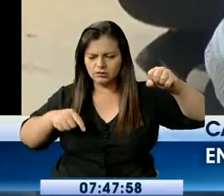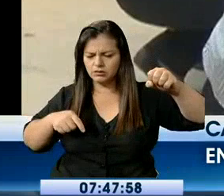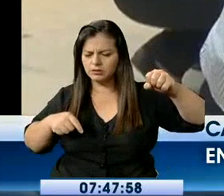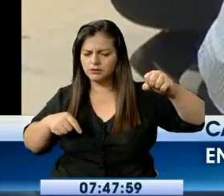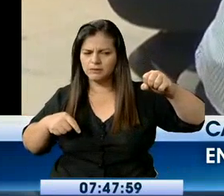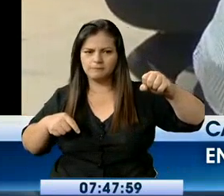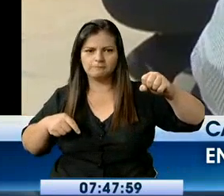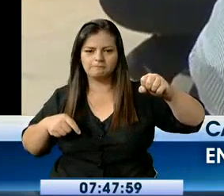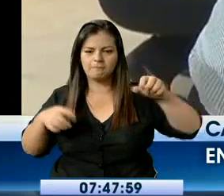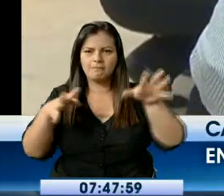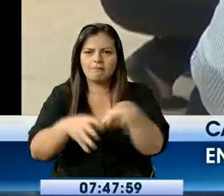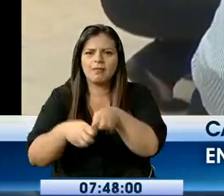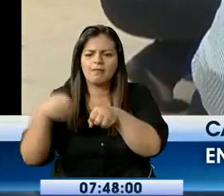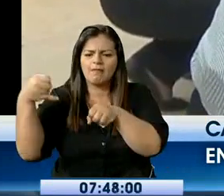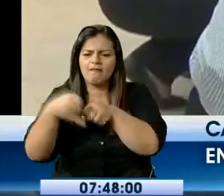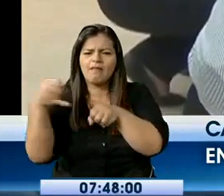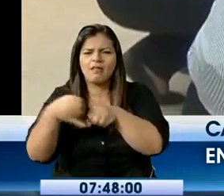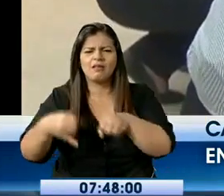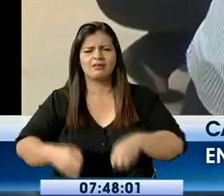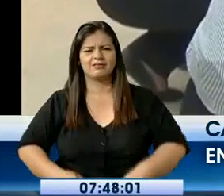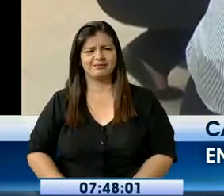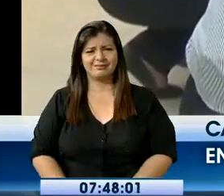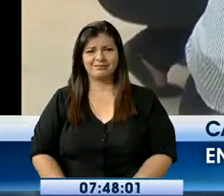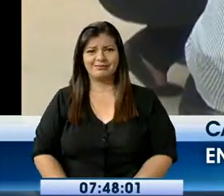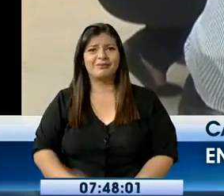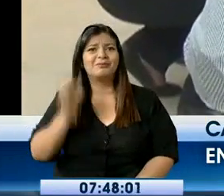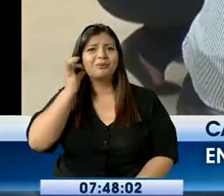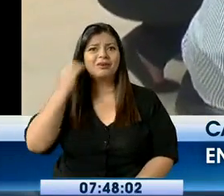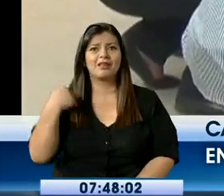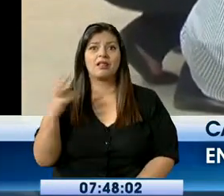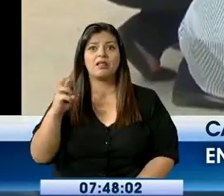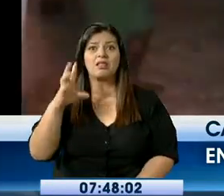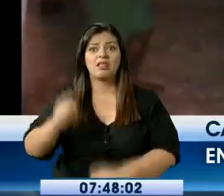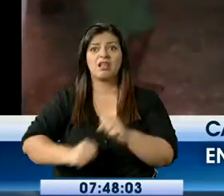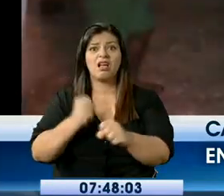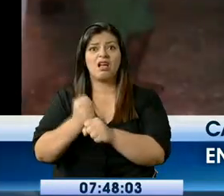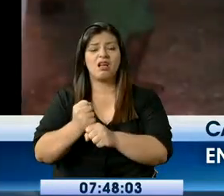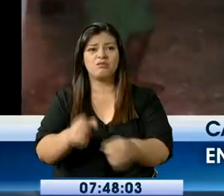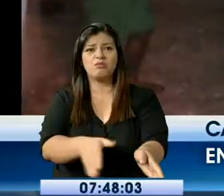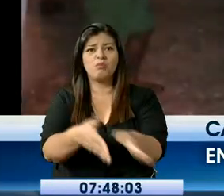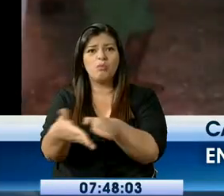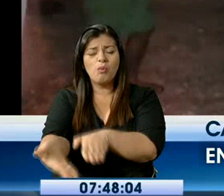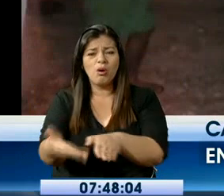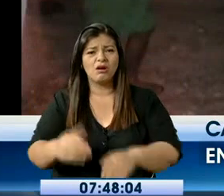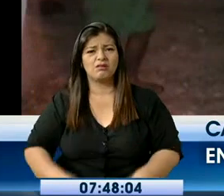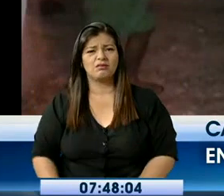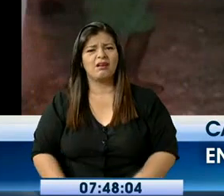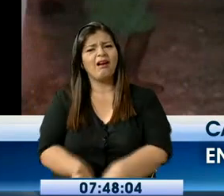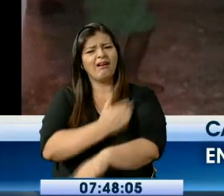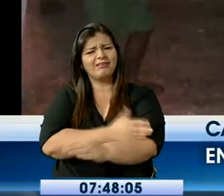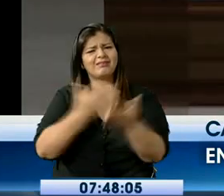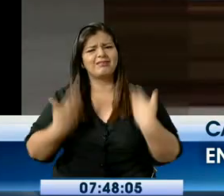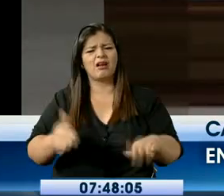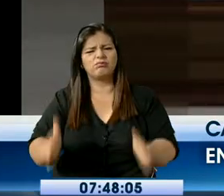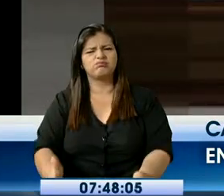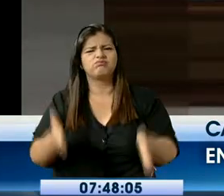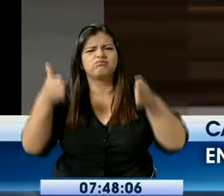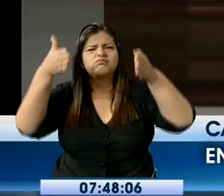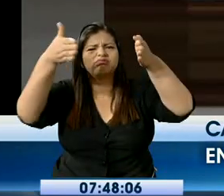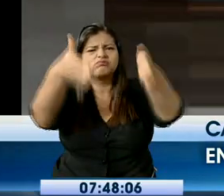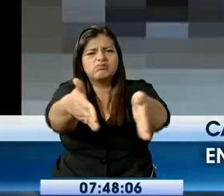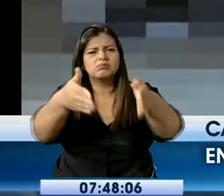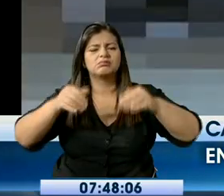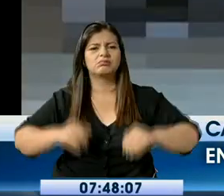sumó la indignación al conocer que el cadáver de la mujer de 60 años no solo fue sacado de su tumba, sino que además habría sido